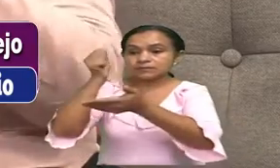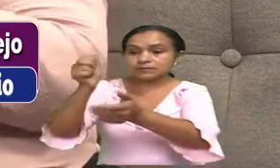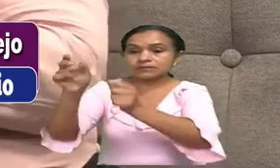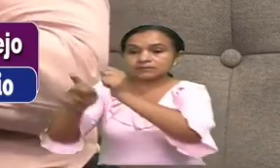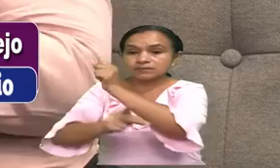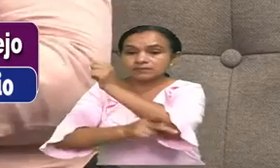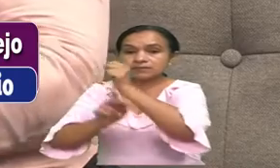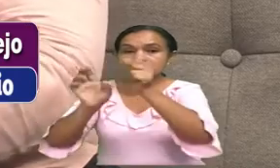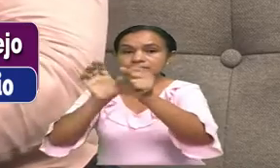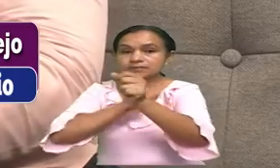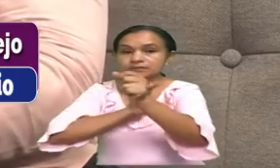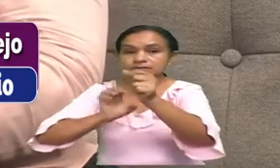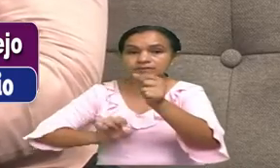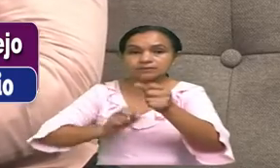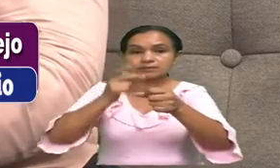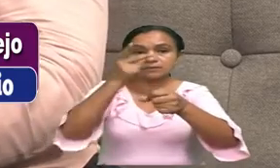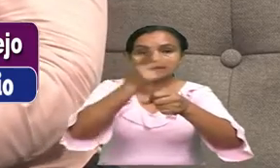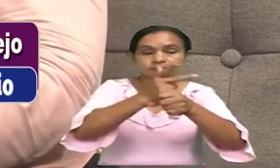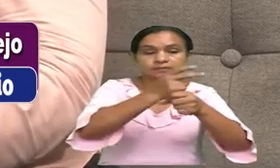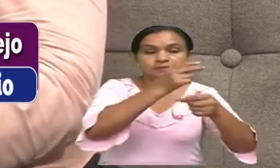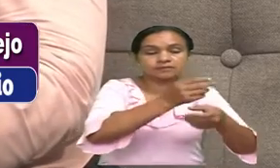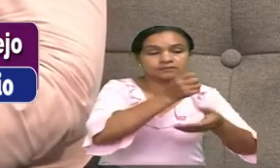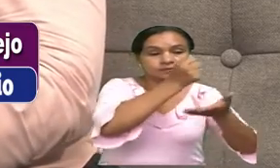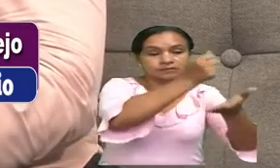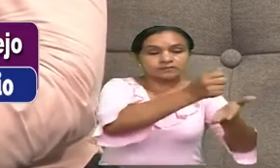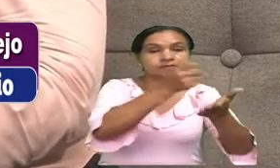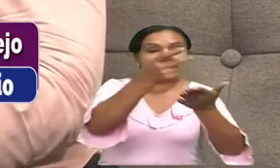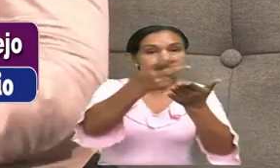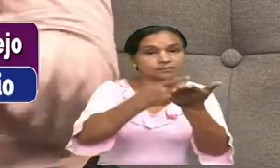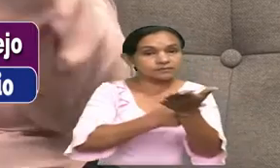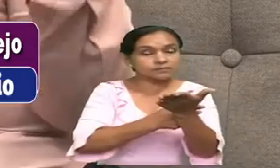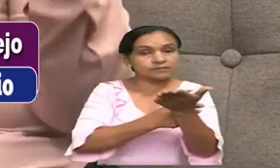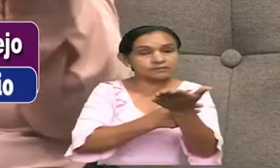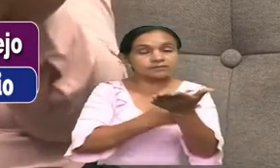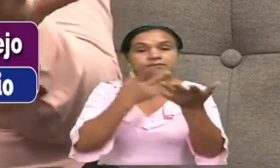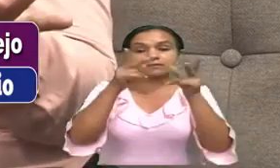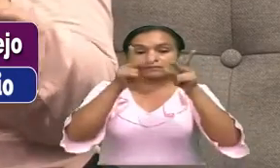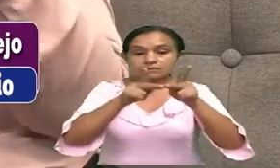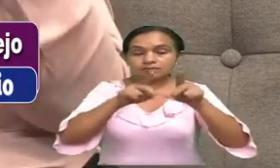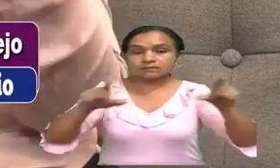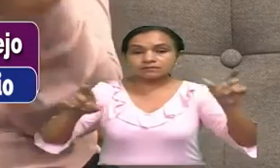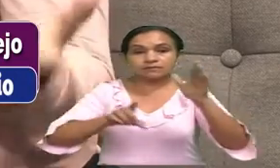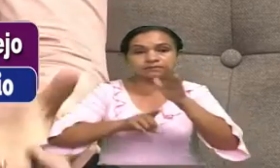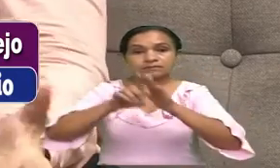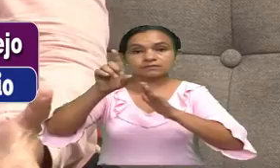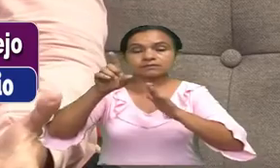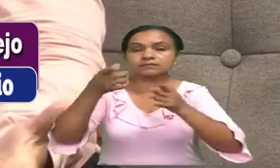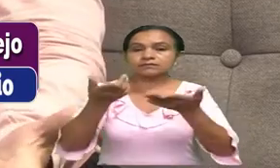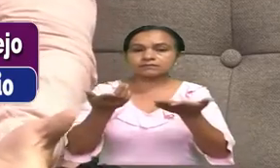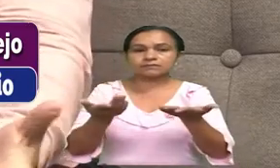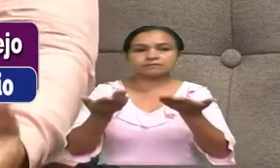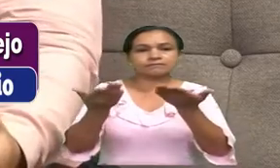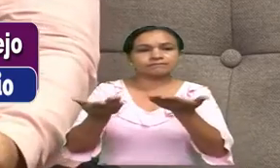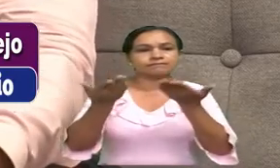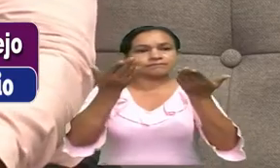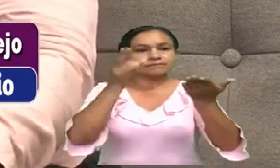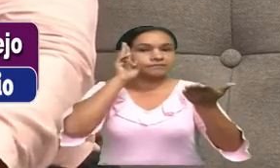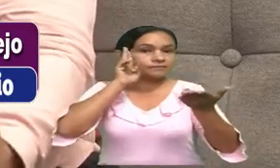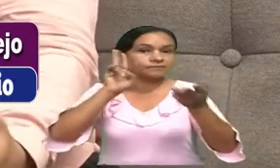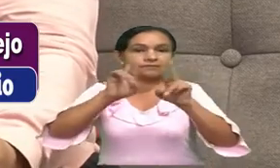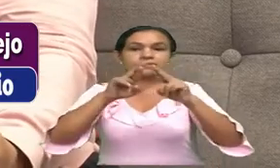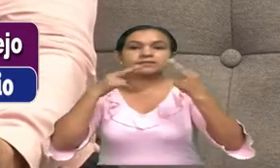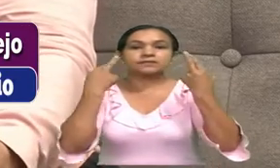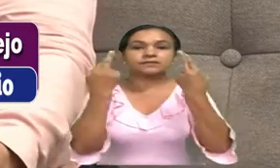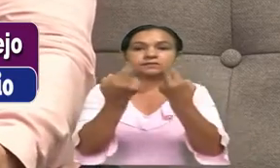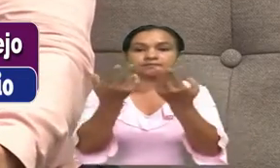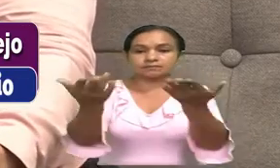de este gran plan de desarrollo integral hay un plan de desarrollo académico. Entonces, en la sesión del SUCA se nos presentó el